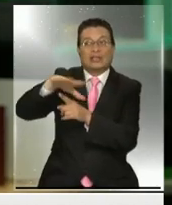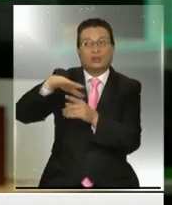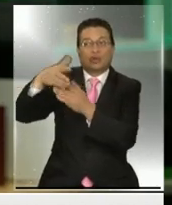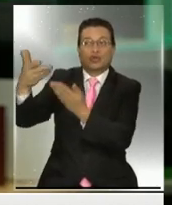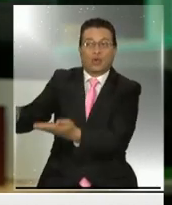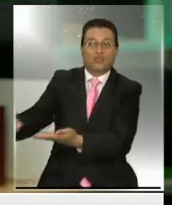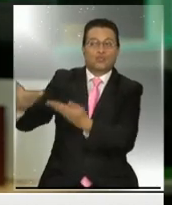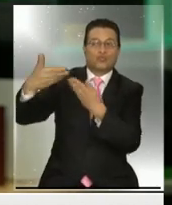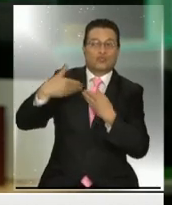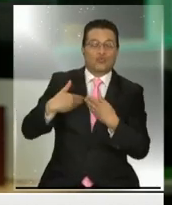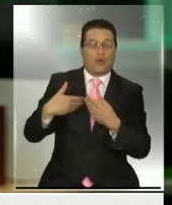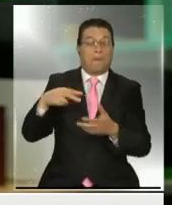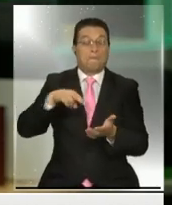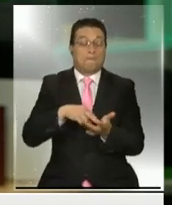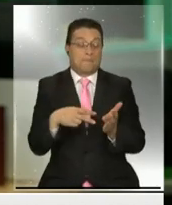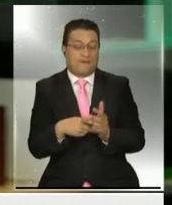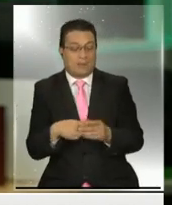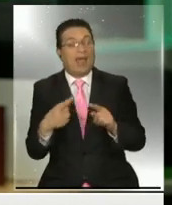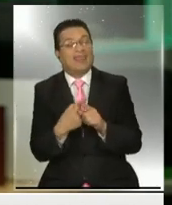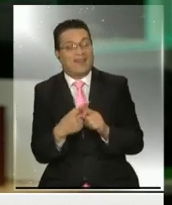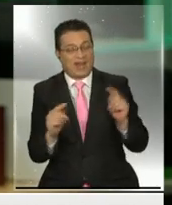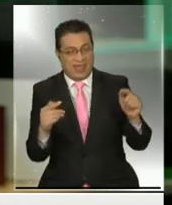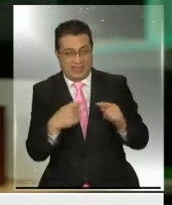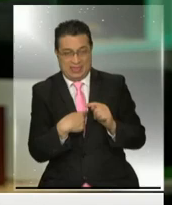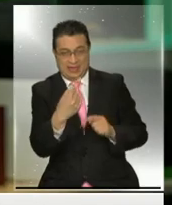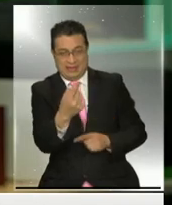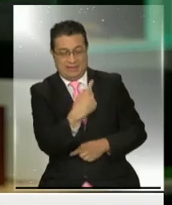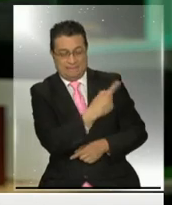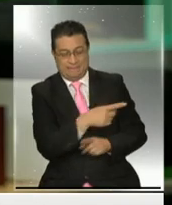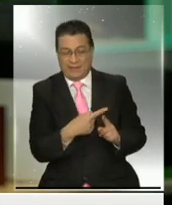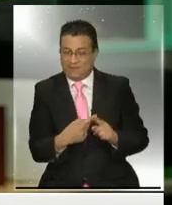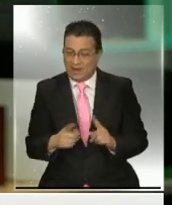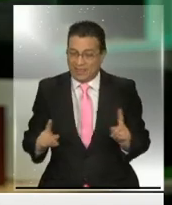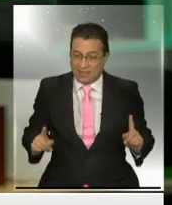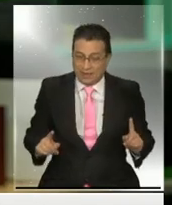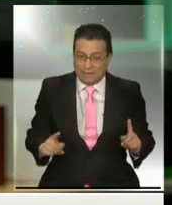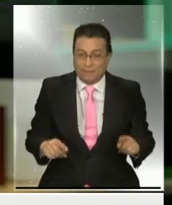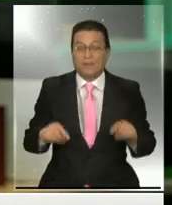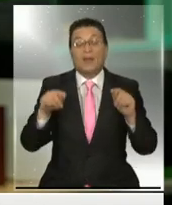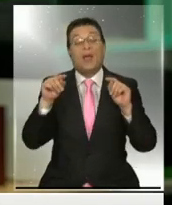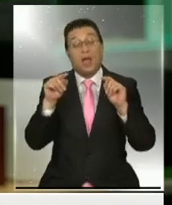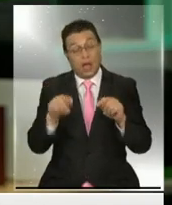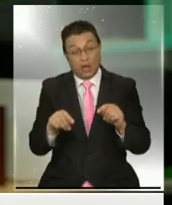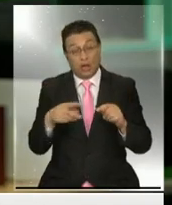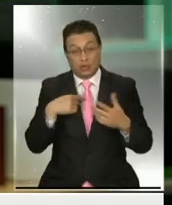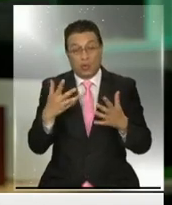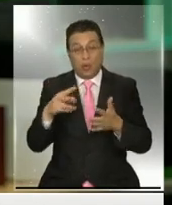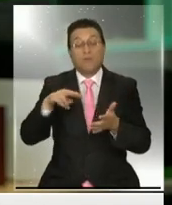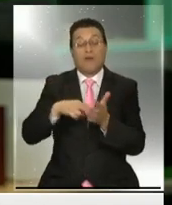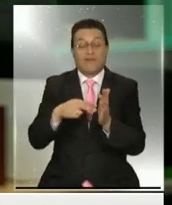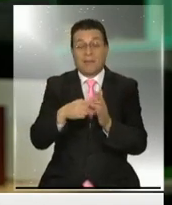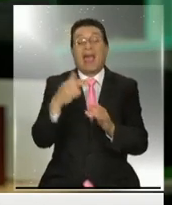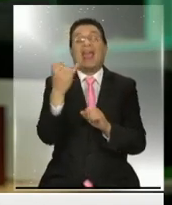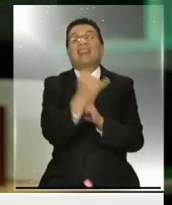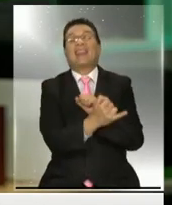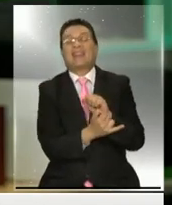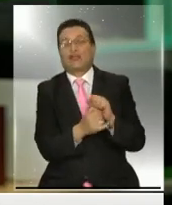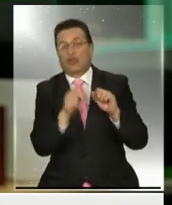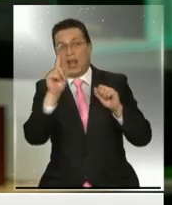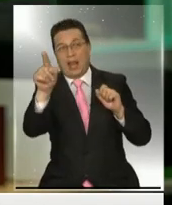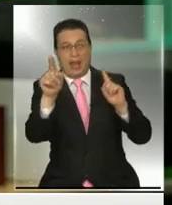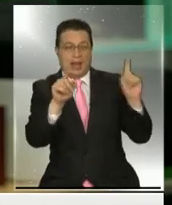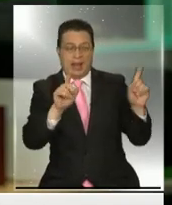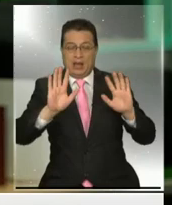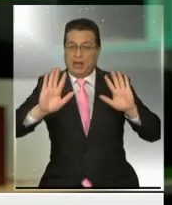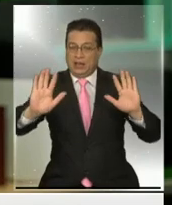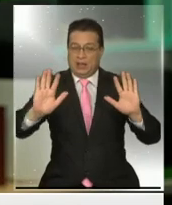que generaban un impacto internacional muy grande entonces porque venían o de una crisis internacional o cosas de ese estilo